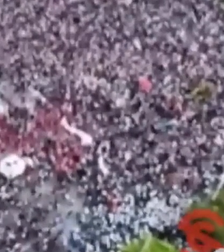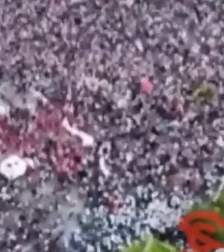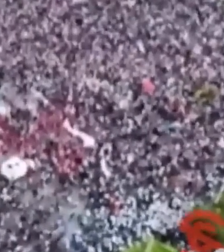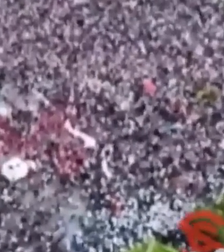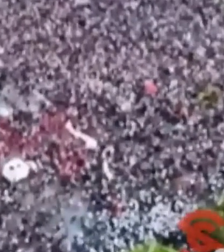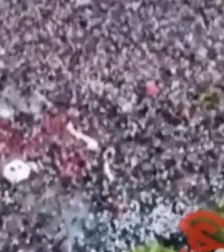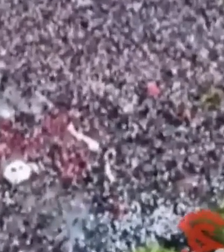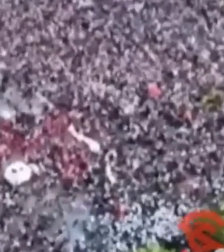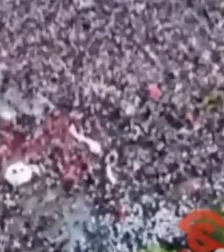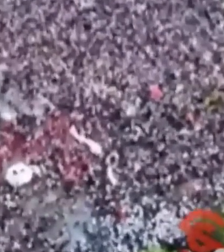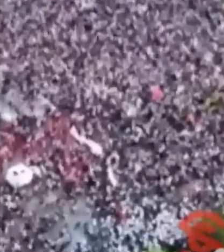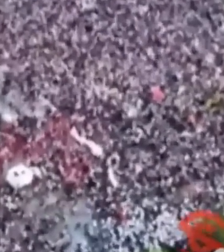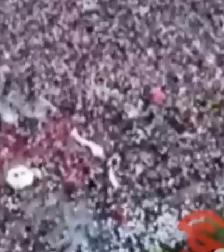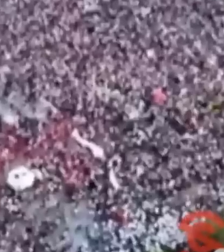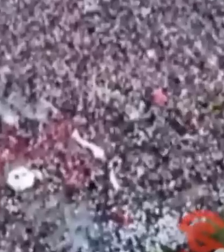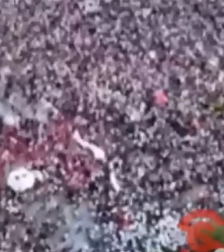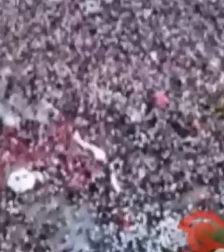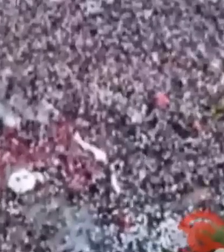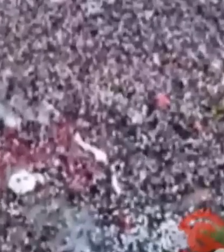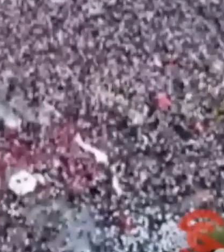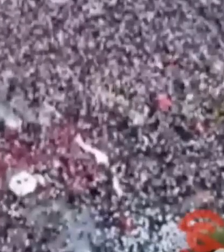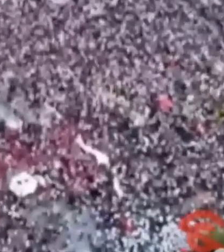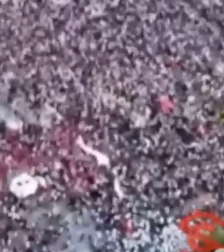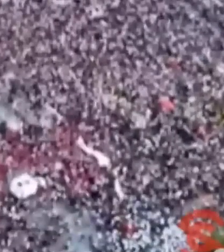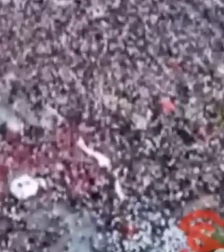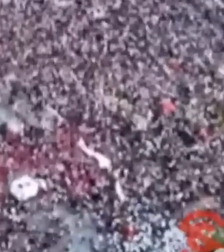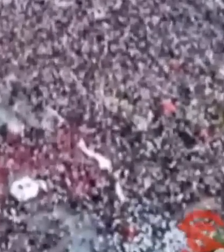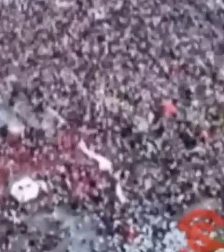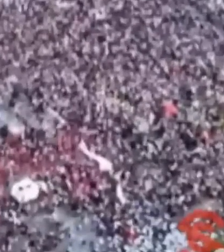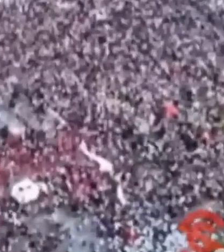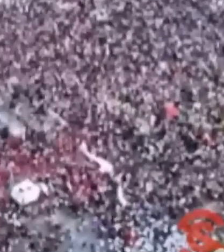los Estados Unidos mexicanos.